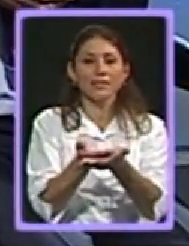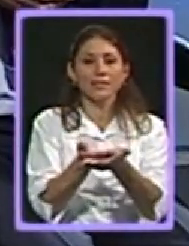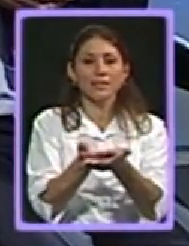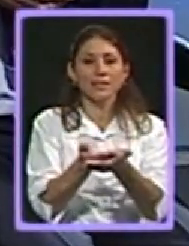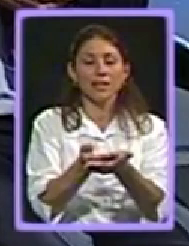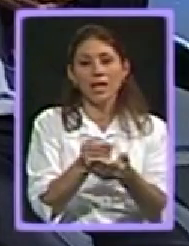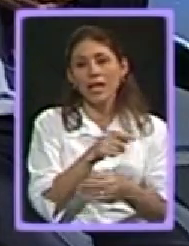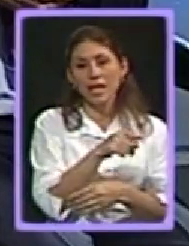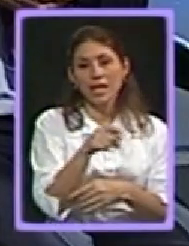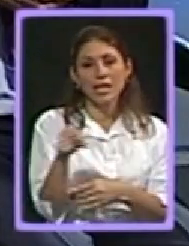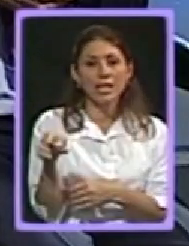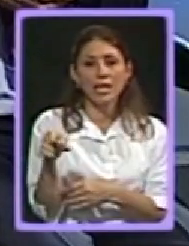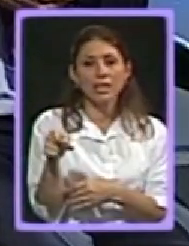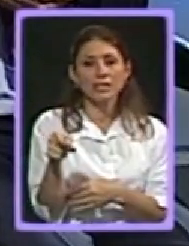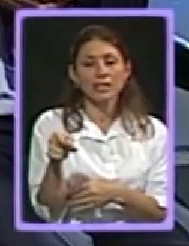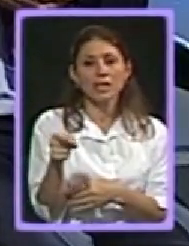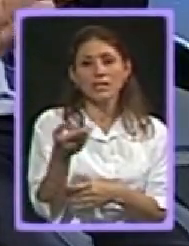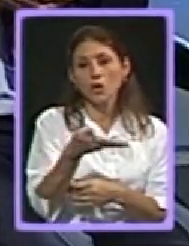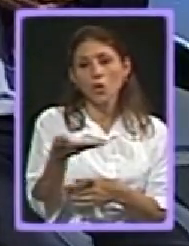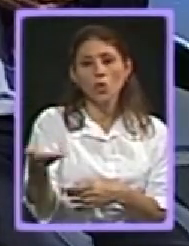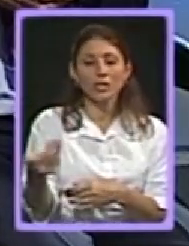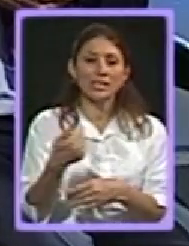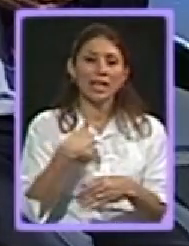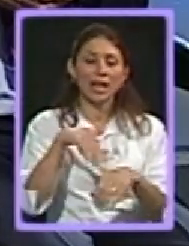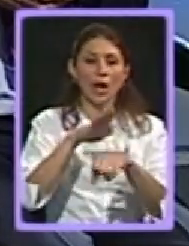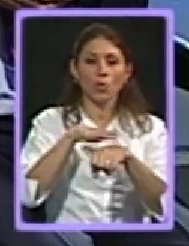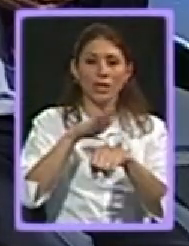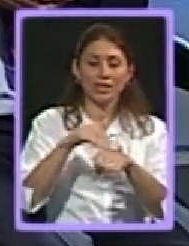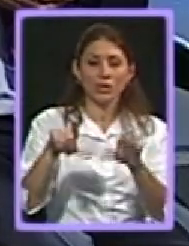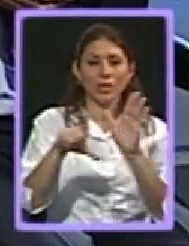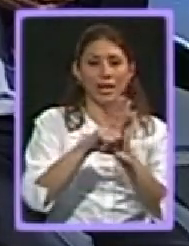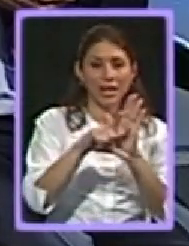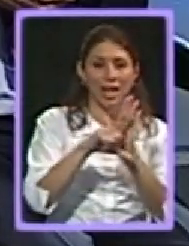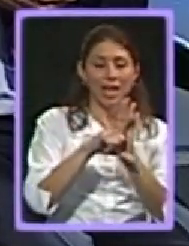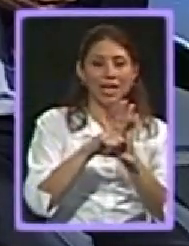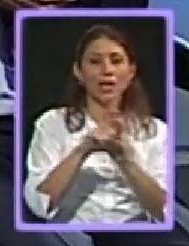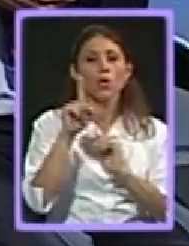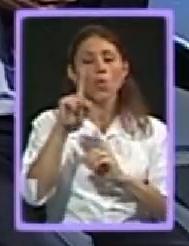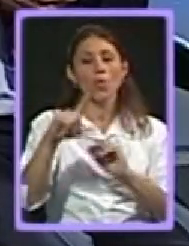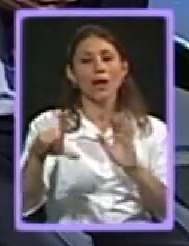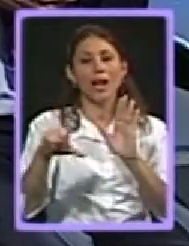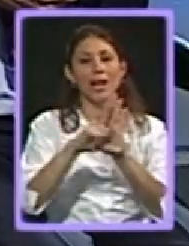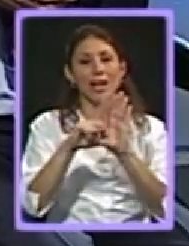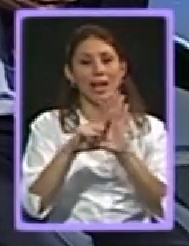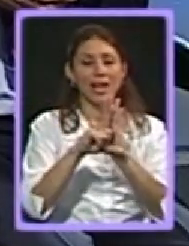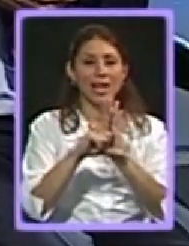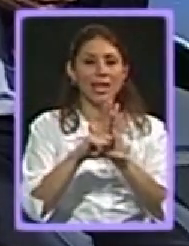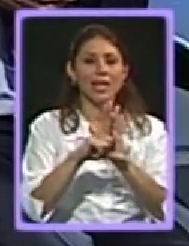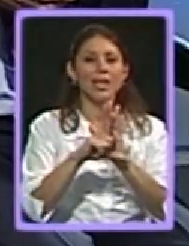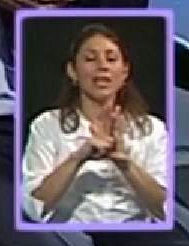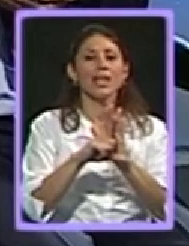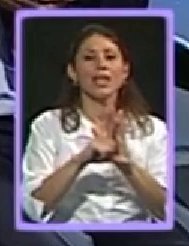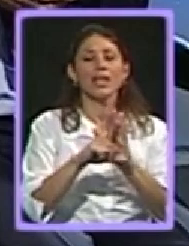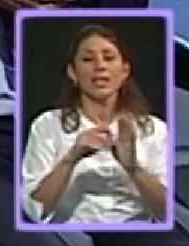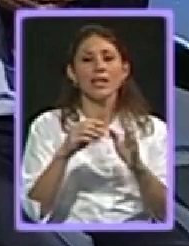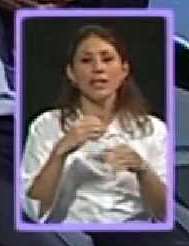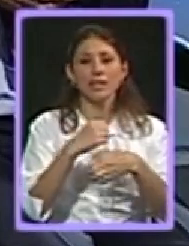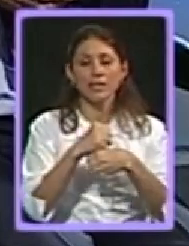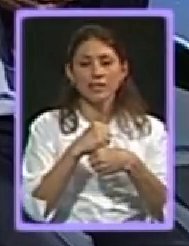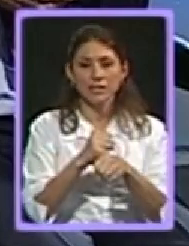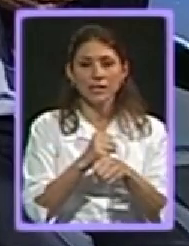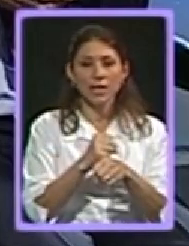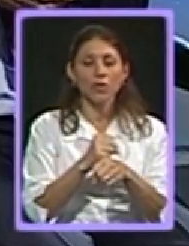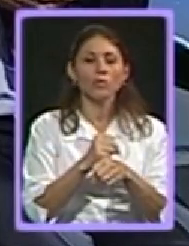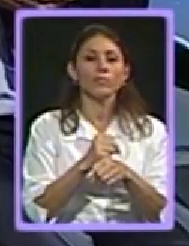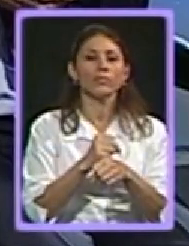cosas requieren autorización de ley, hubo una ley de condonación de deuda por parte de instituciones públicas,